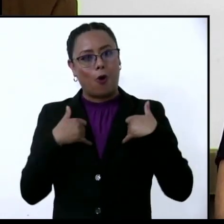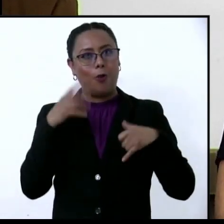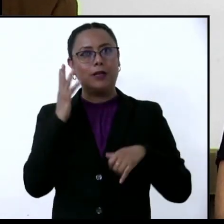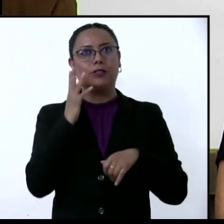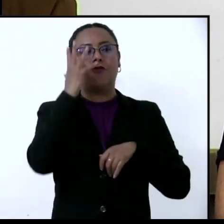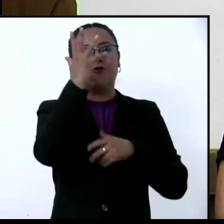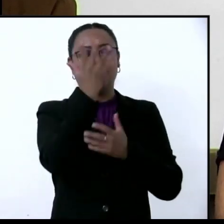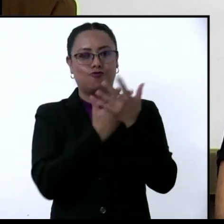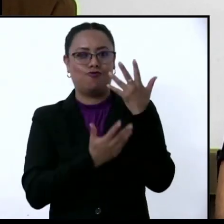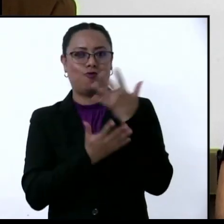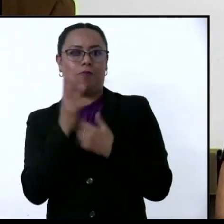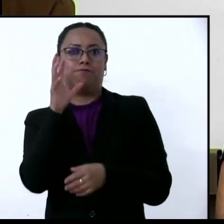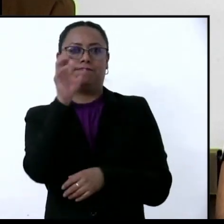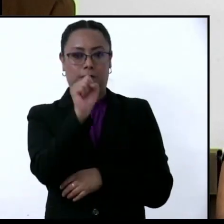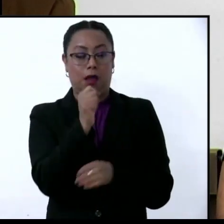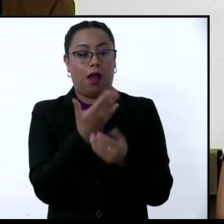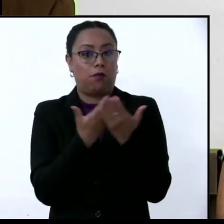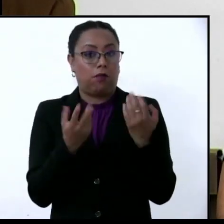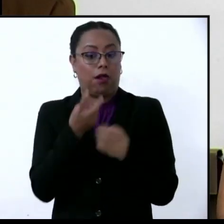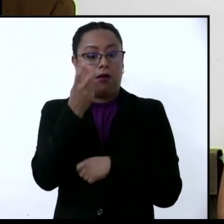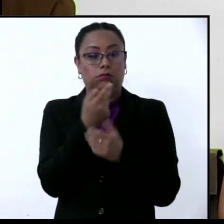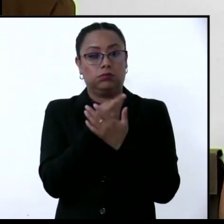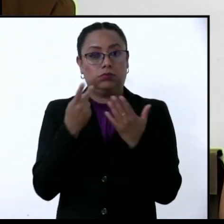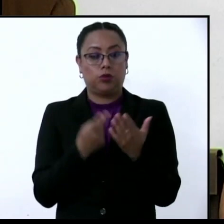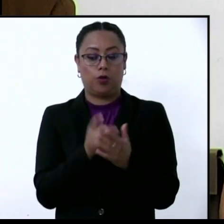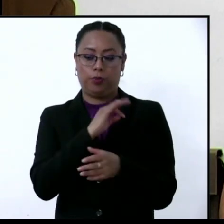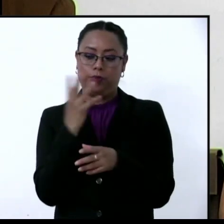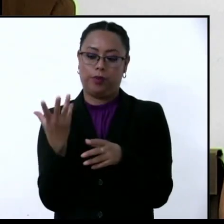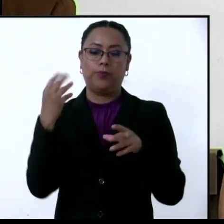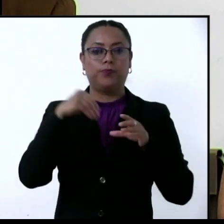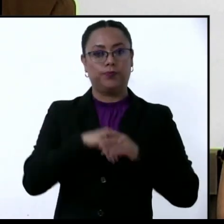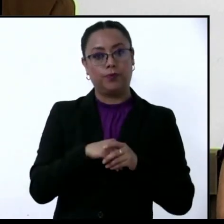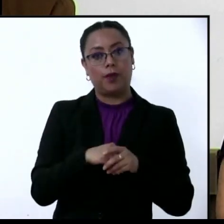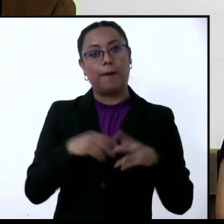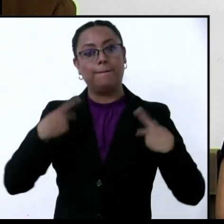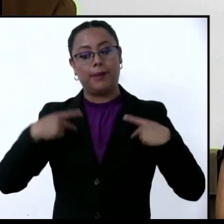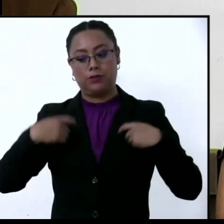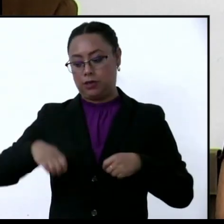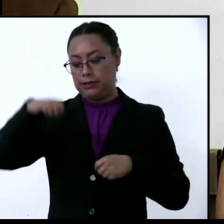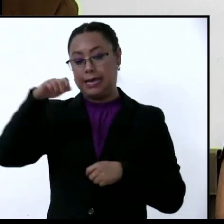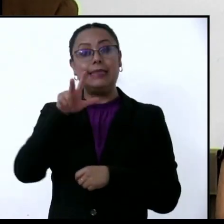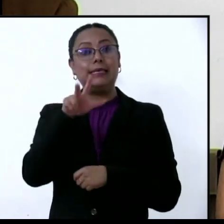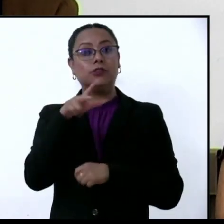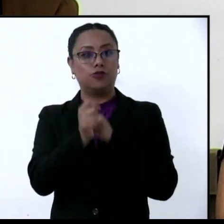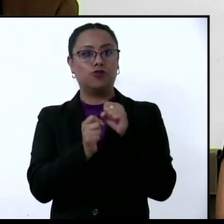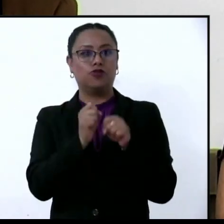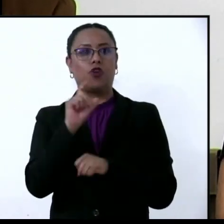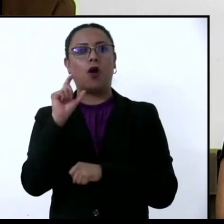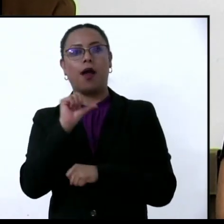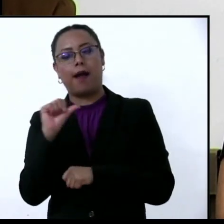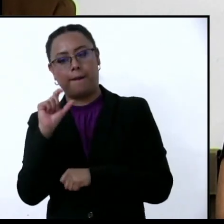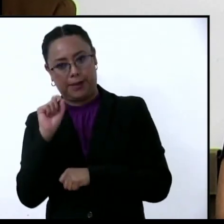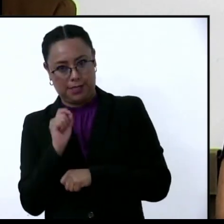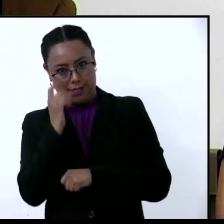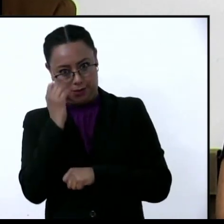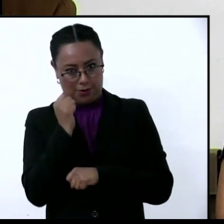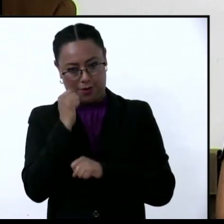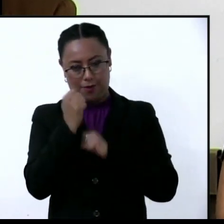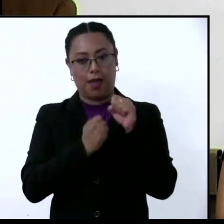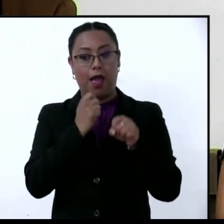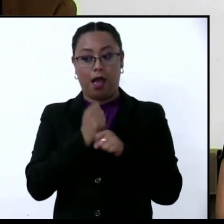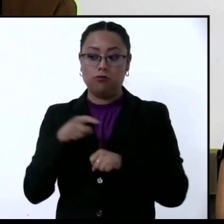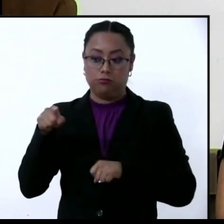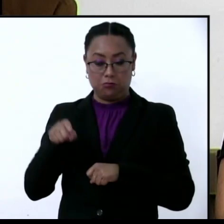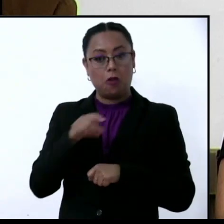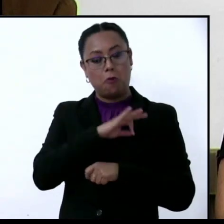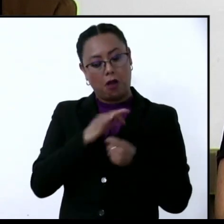tiene como finalidad también incorporar a personas de 18 a 29 años de edad en posibilidades de carácter productivo